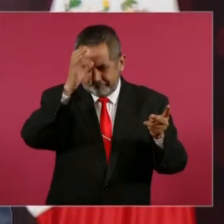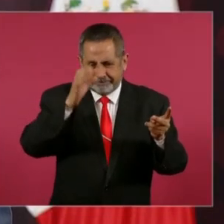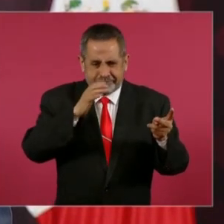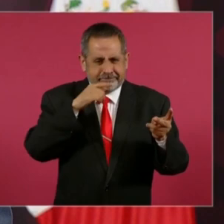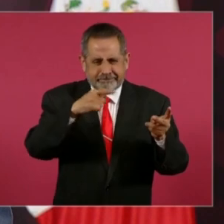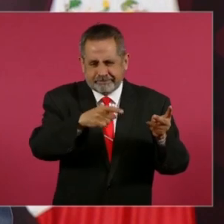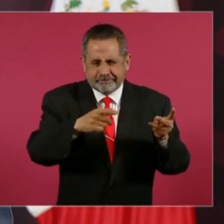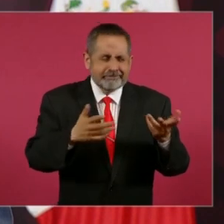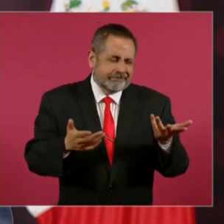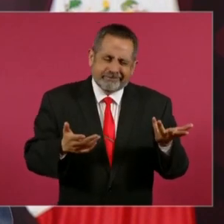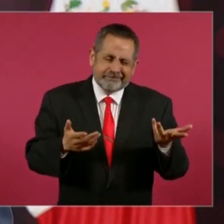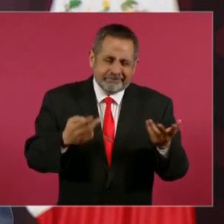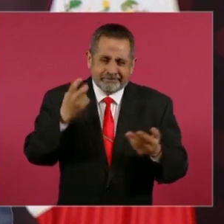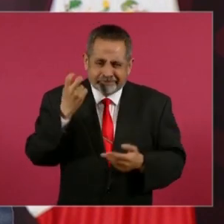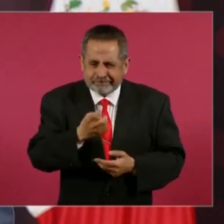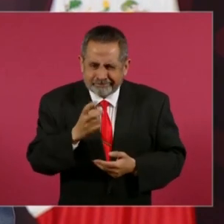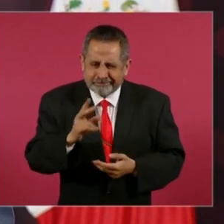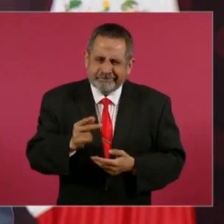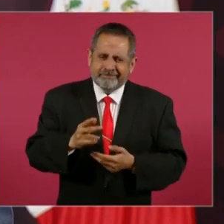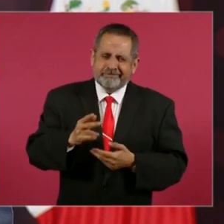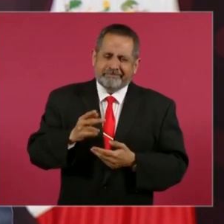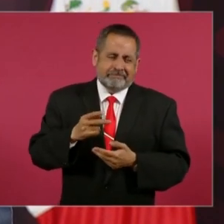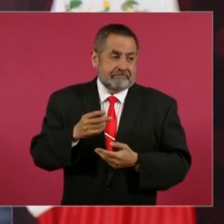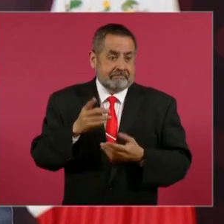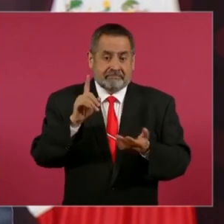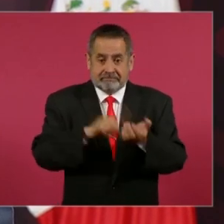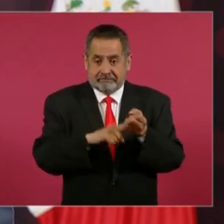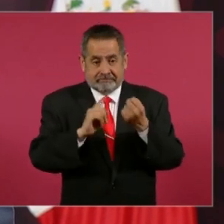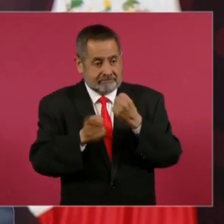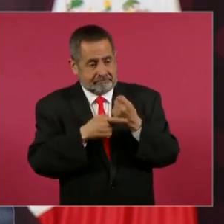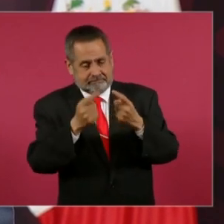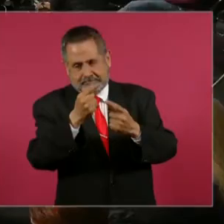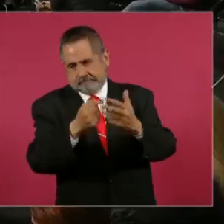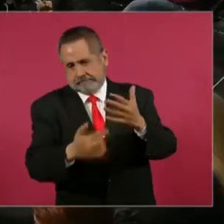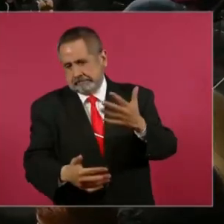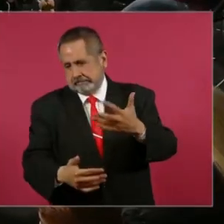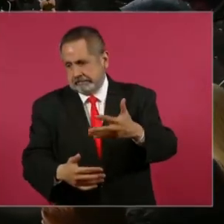de Coahuila y muchas otras cosas,